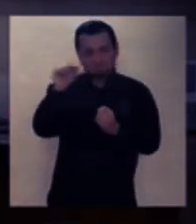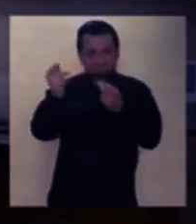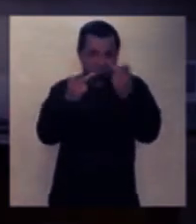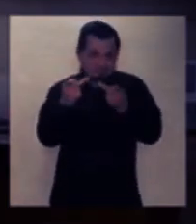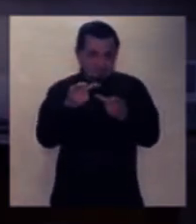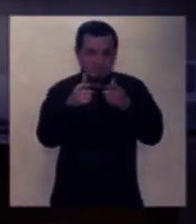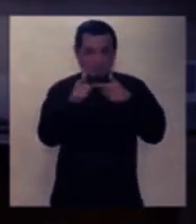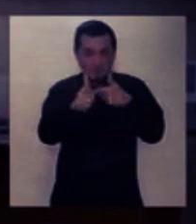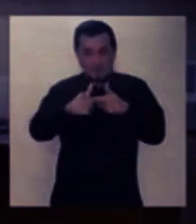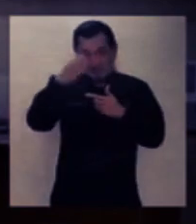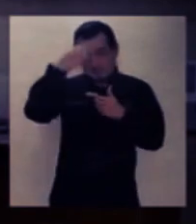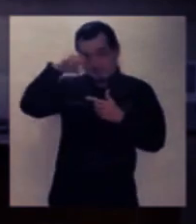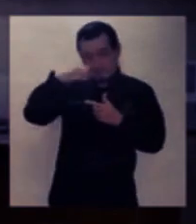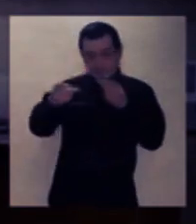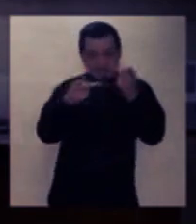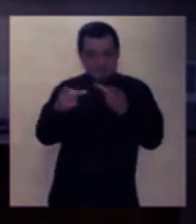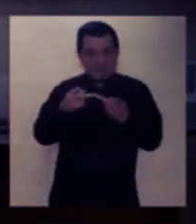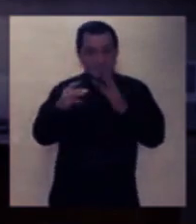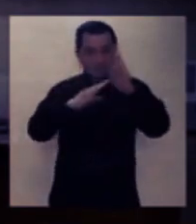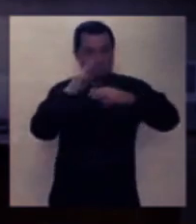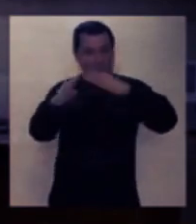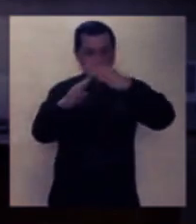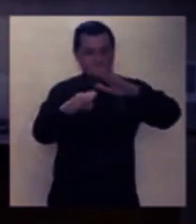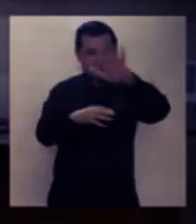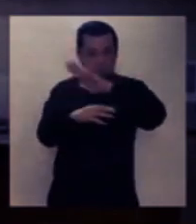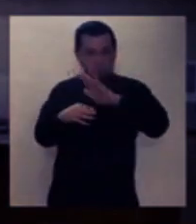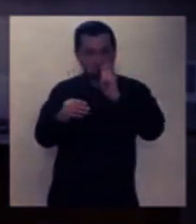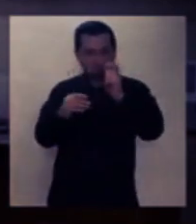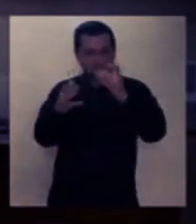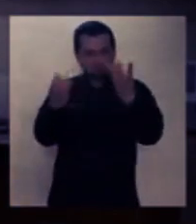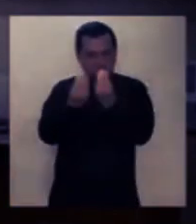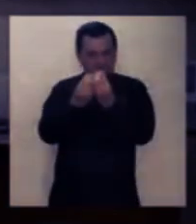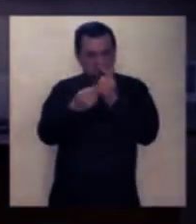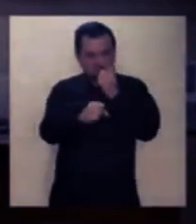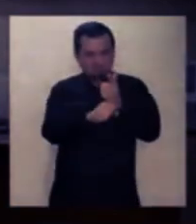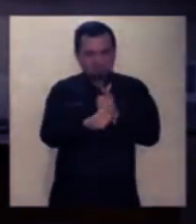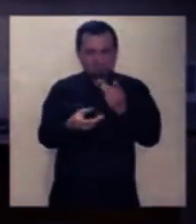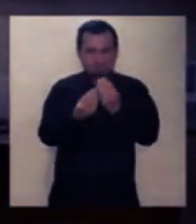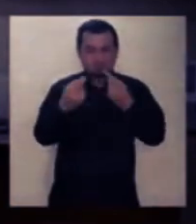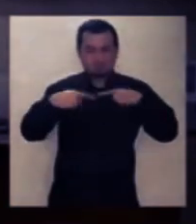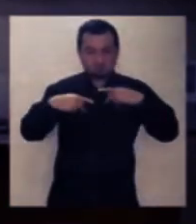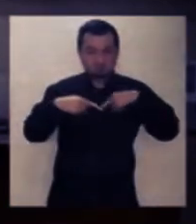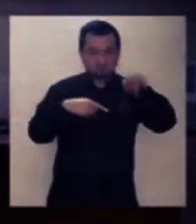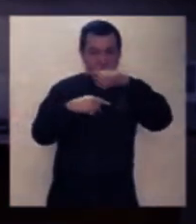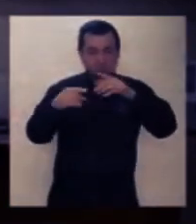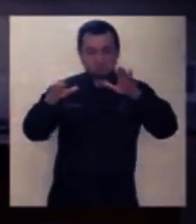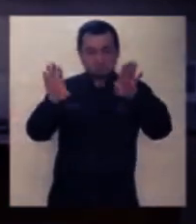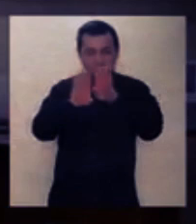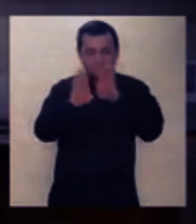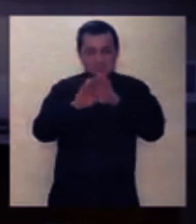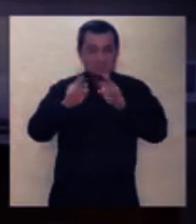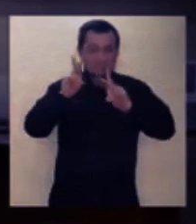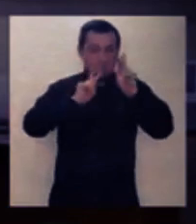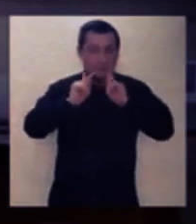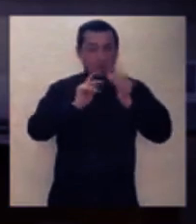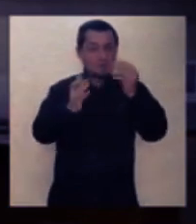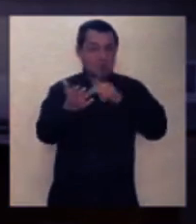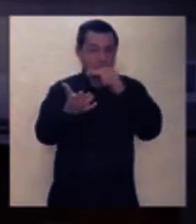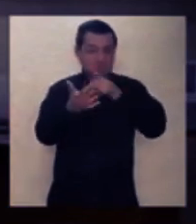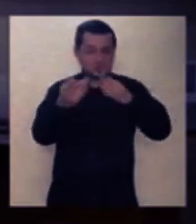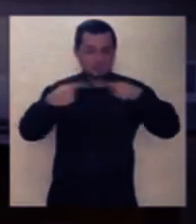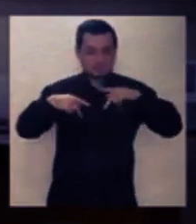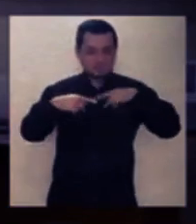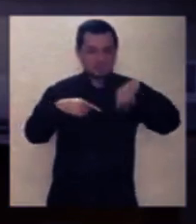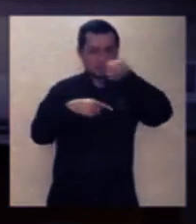nuestros expertos, que a partir de la experiencia acumulada en el mundo y a partir de nueva evidencia científica nos han marcado el rumbo, muchas